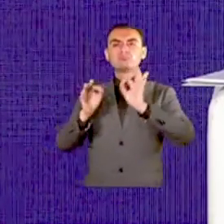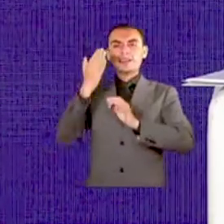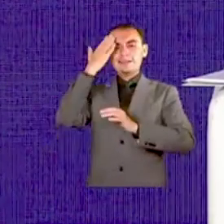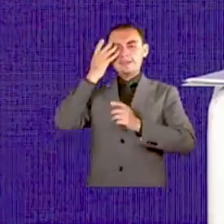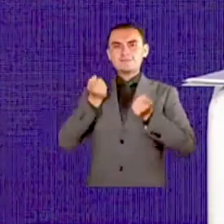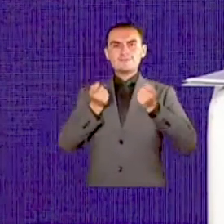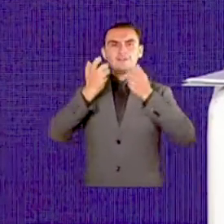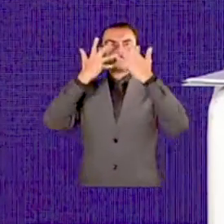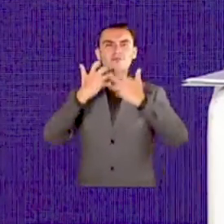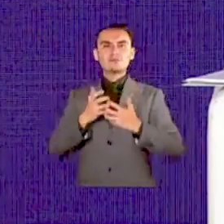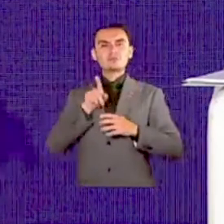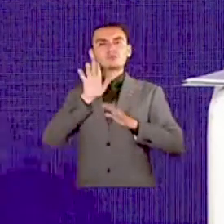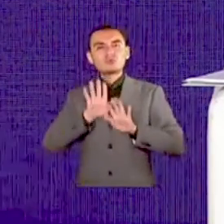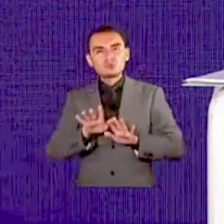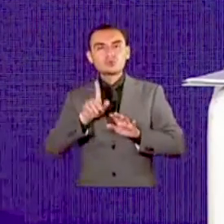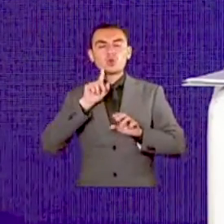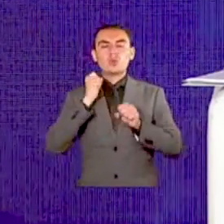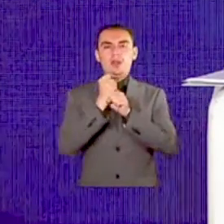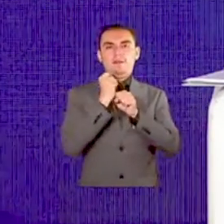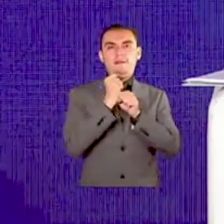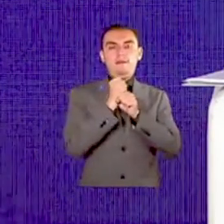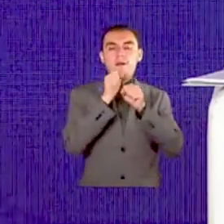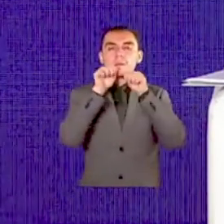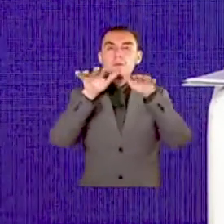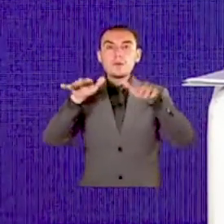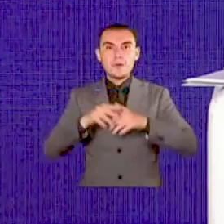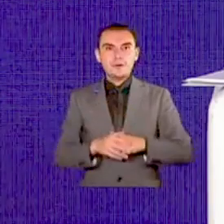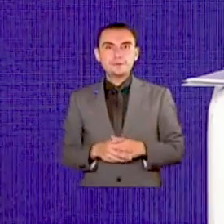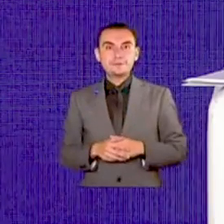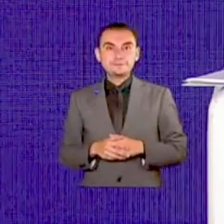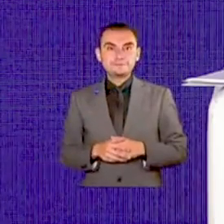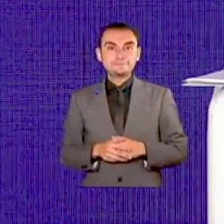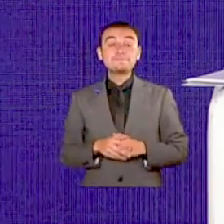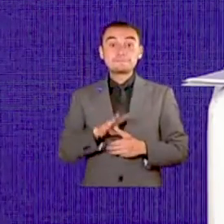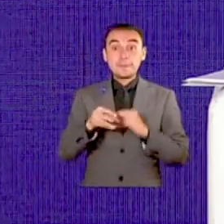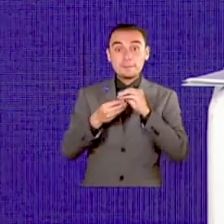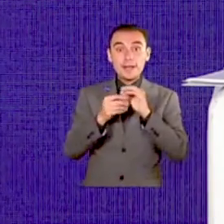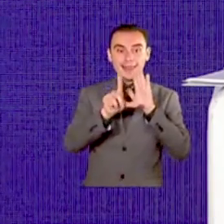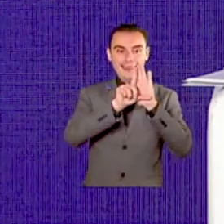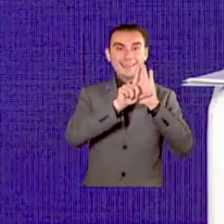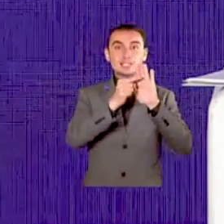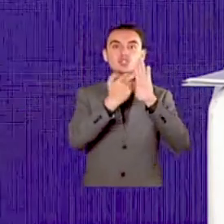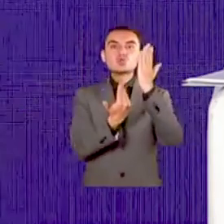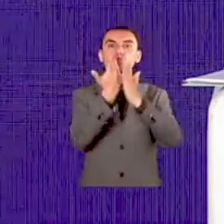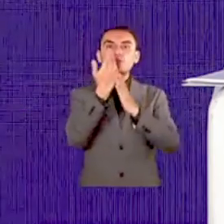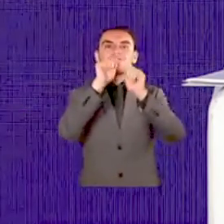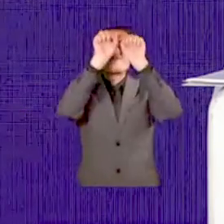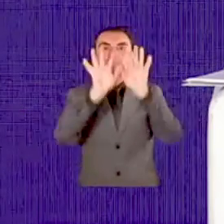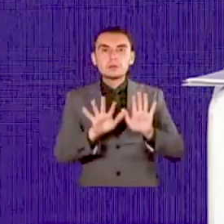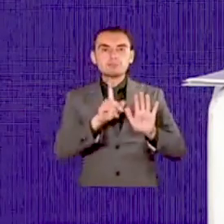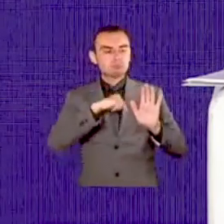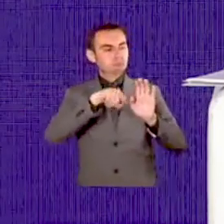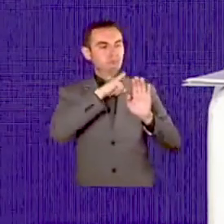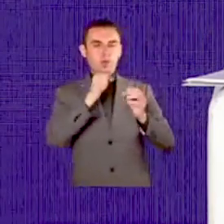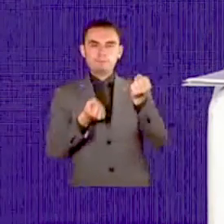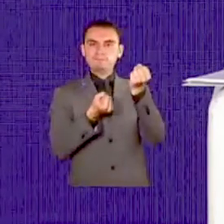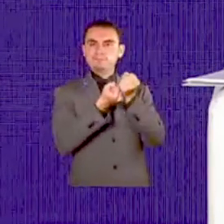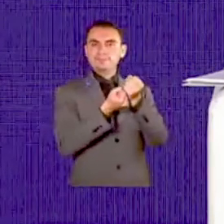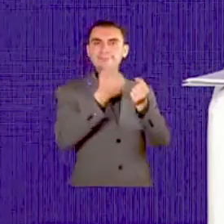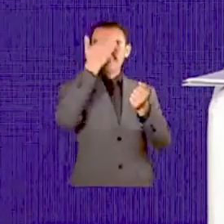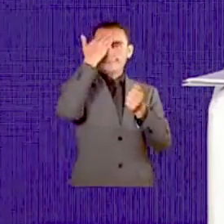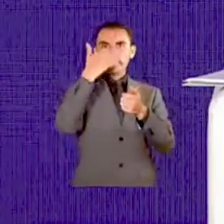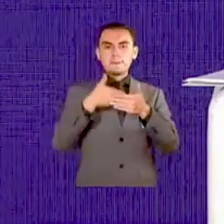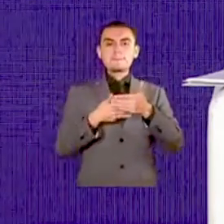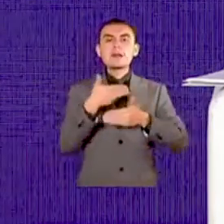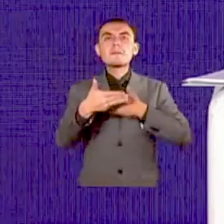de su función como servidores públicos. Apoyamos también la nueva ley de transparencia para efectos de que todo vaya